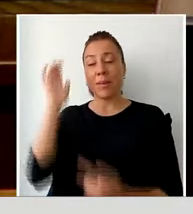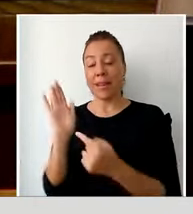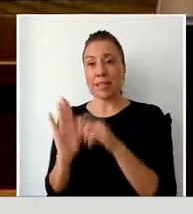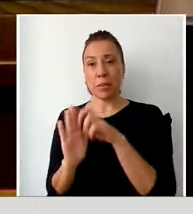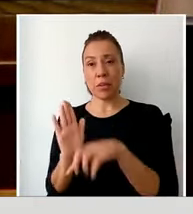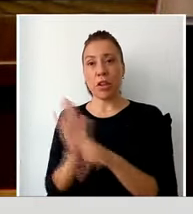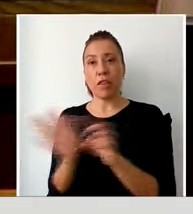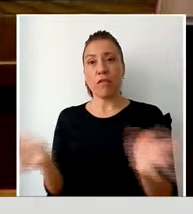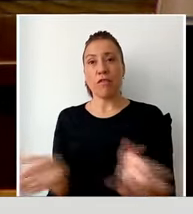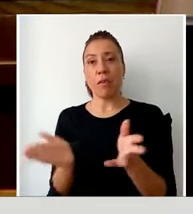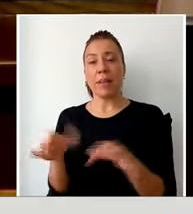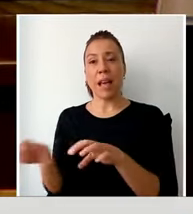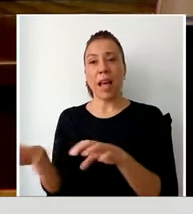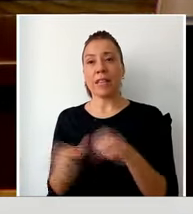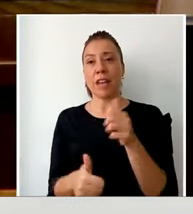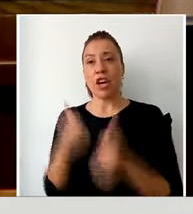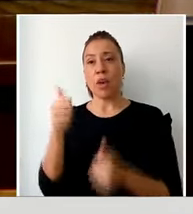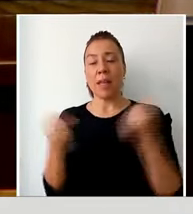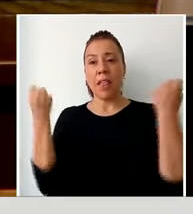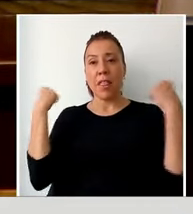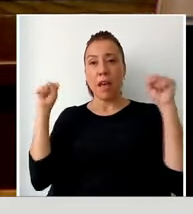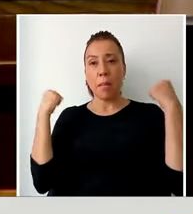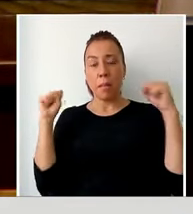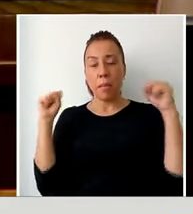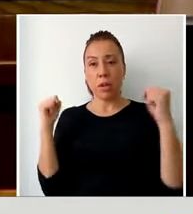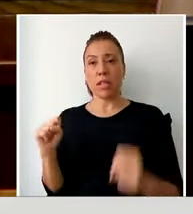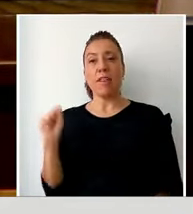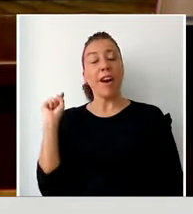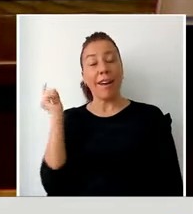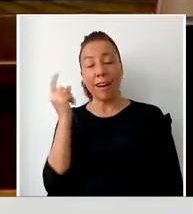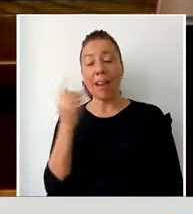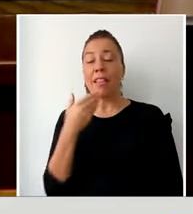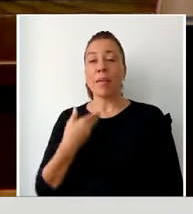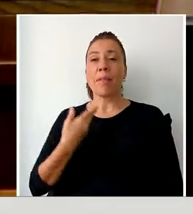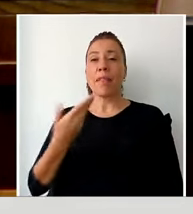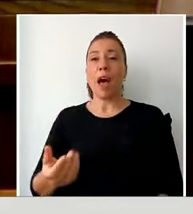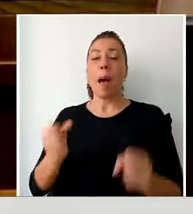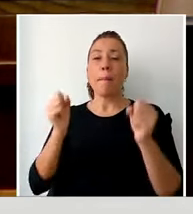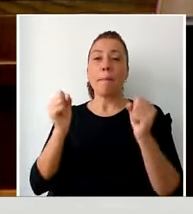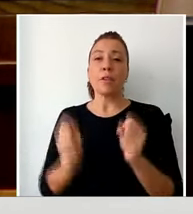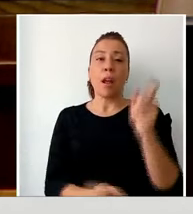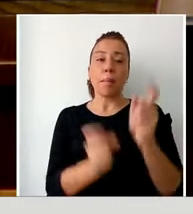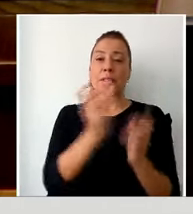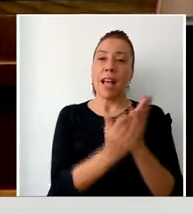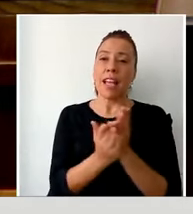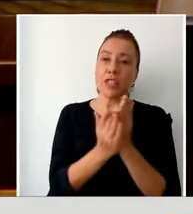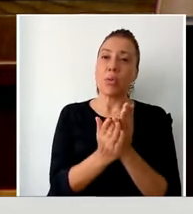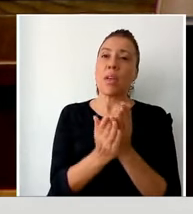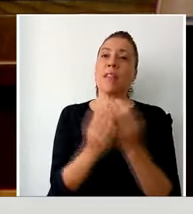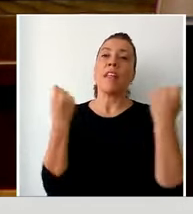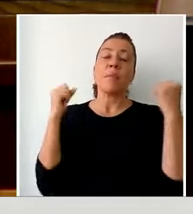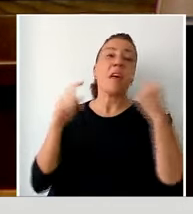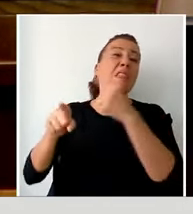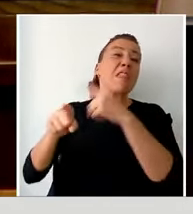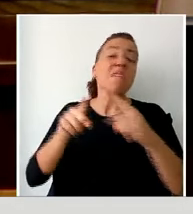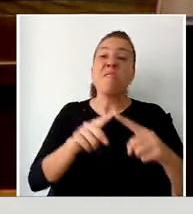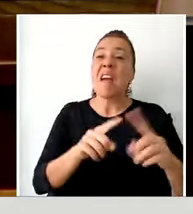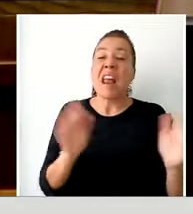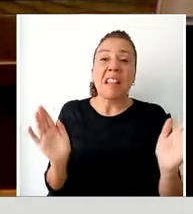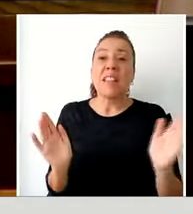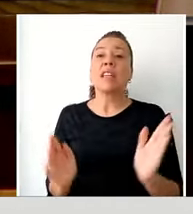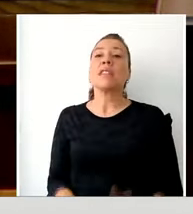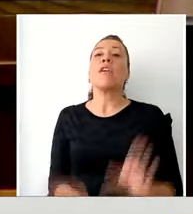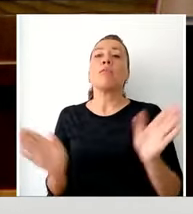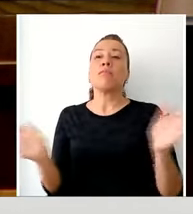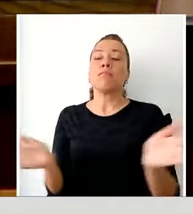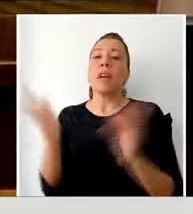las actividades y competencias deportivas en general entregando la posibilidad de estudiantes deportistas de distintas disciplinas fomentar su desarrollo tanto